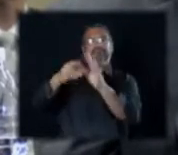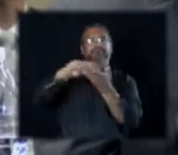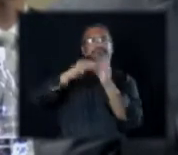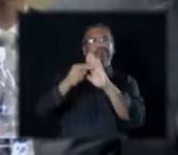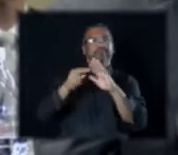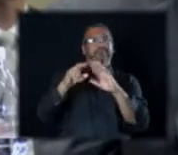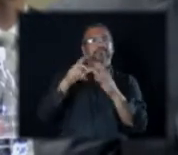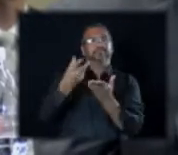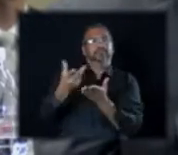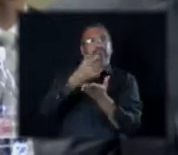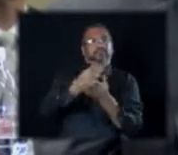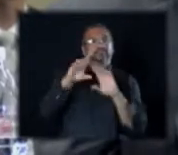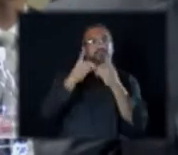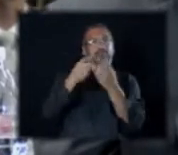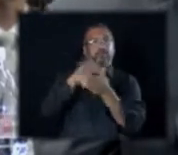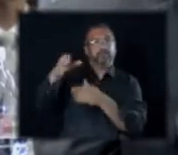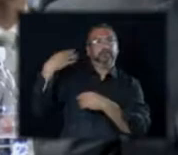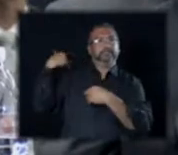Al menos